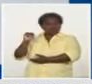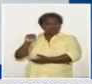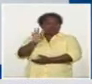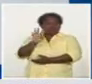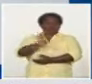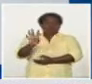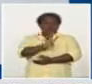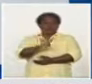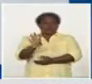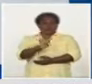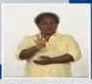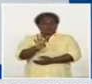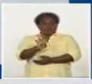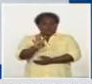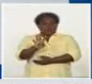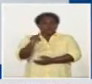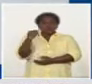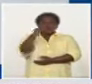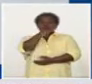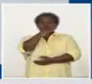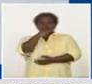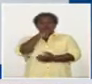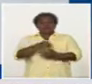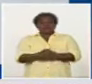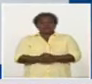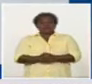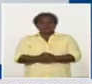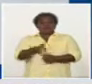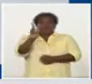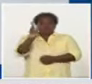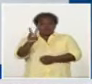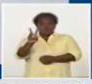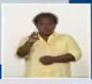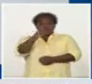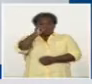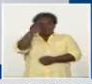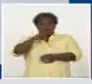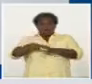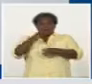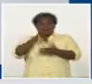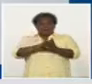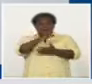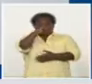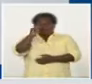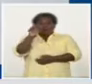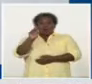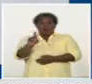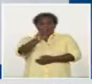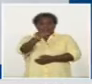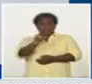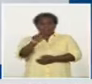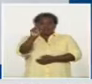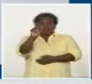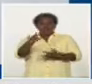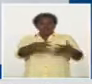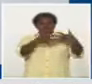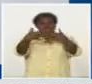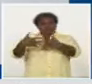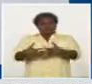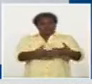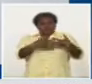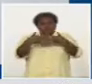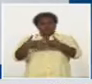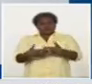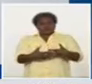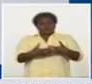son procedentes de Rusia, 2 de Bahamas, 1 de Italia y 1 de Estados Unidos. Y